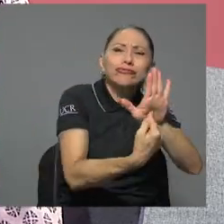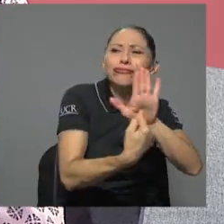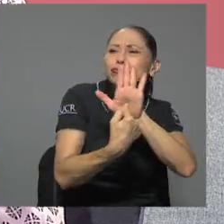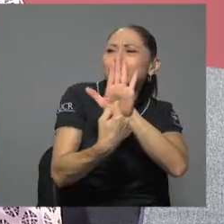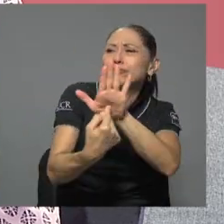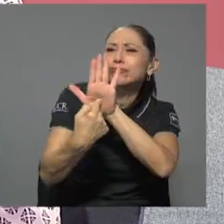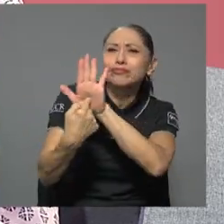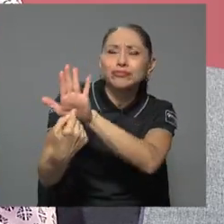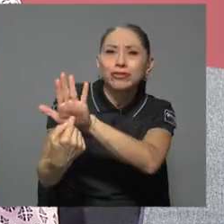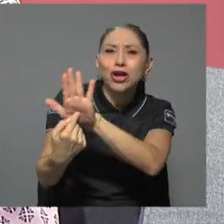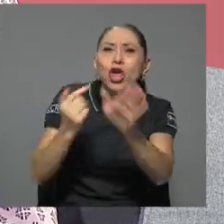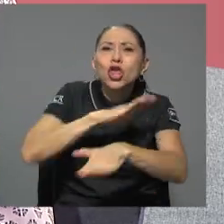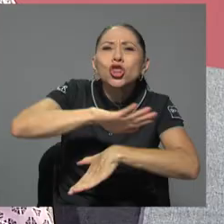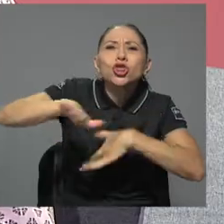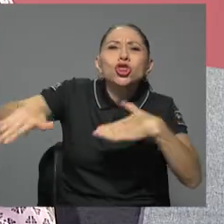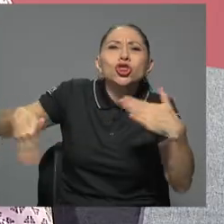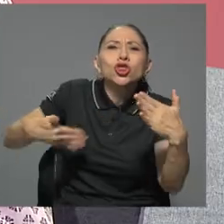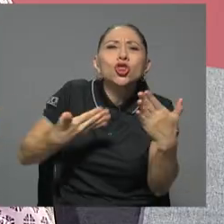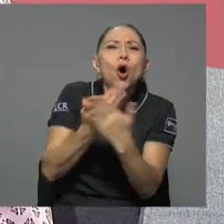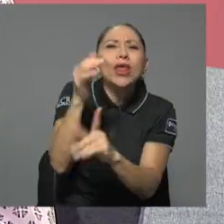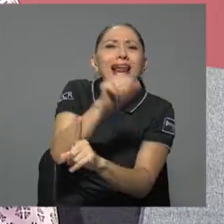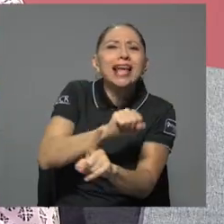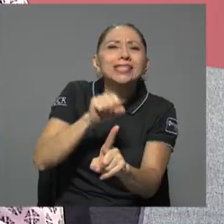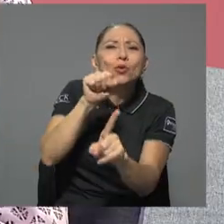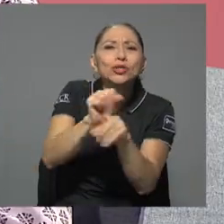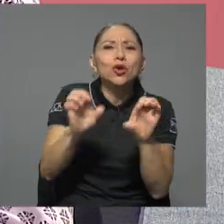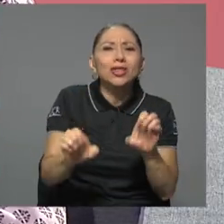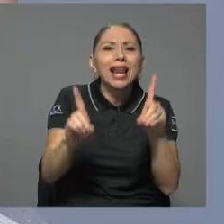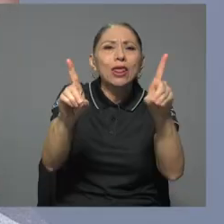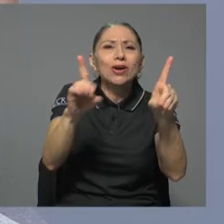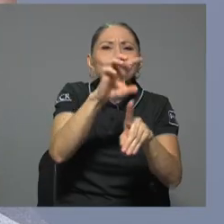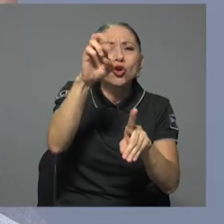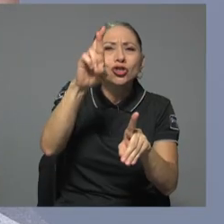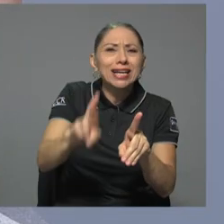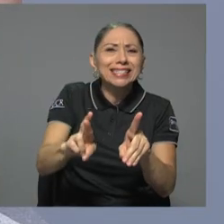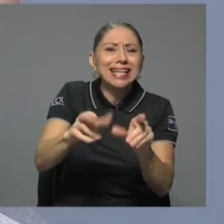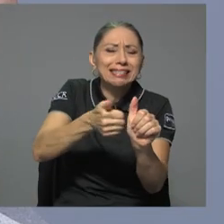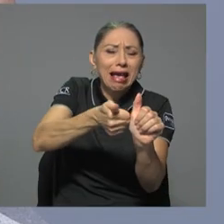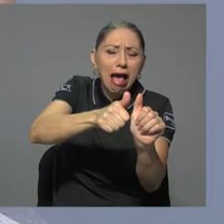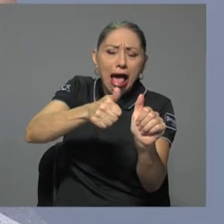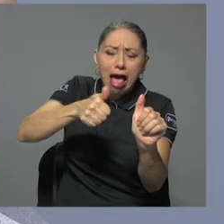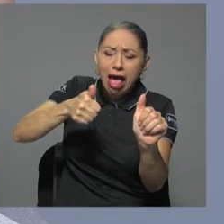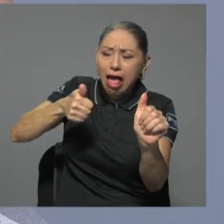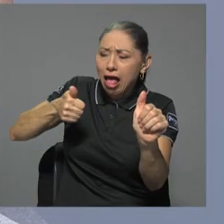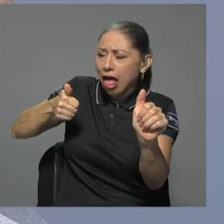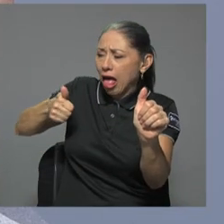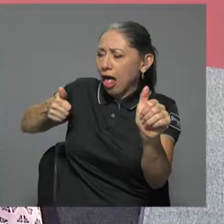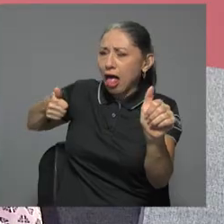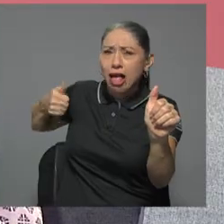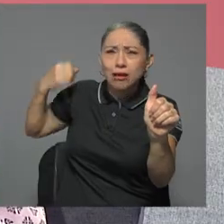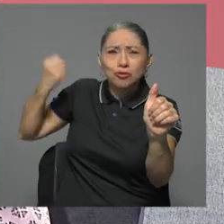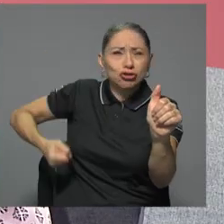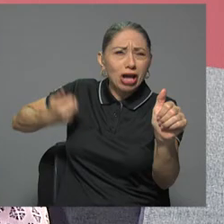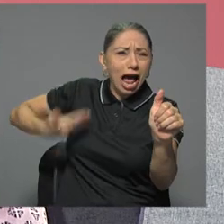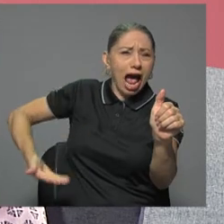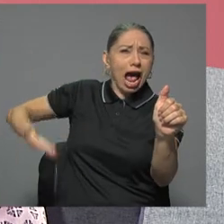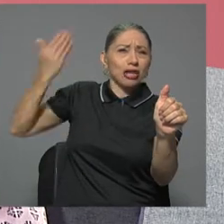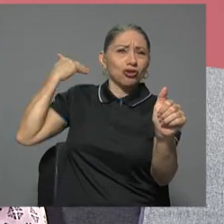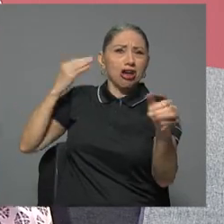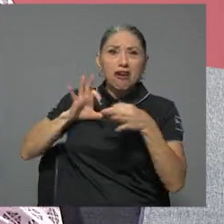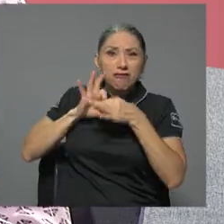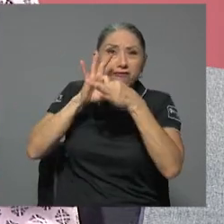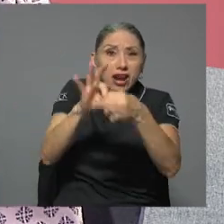rezago que la educación costarricense viene sufriendo en décadas que ni siquiera tienen que ver con el dinero del año